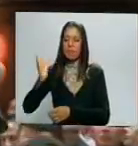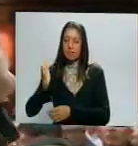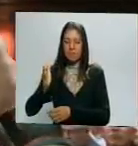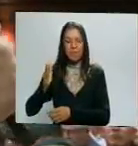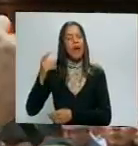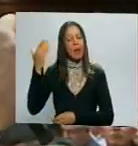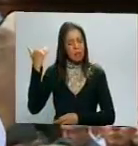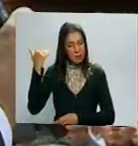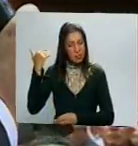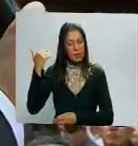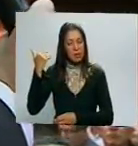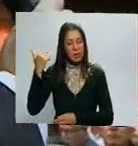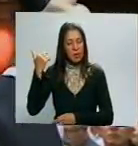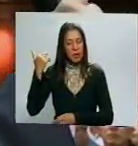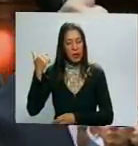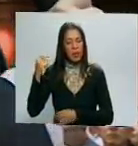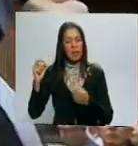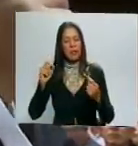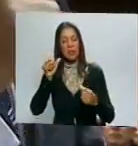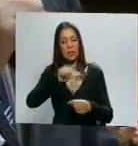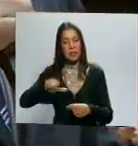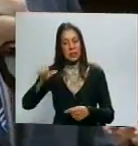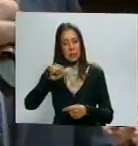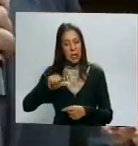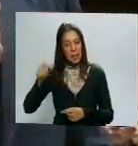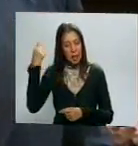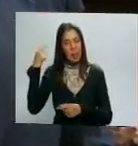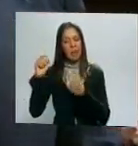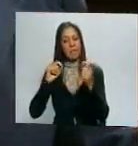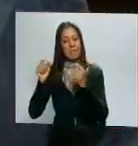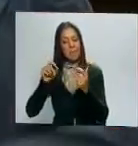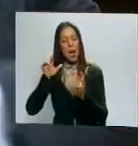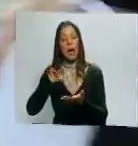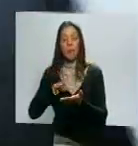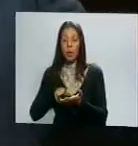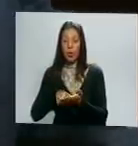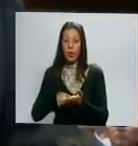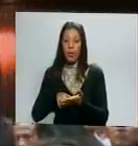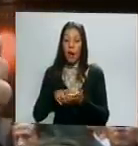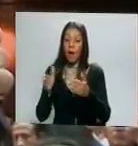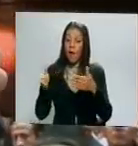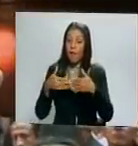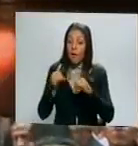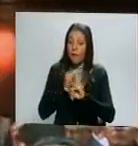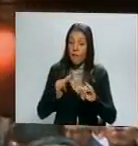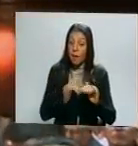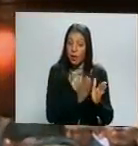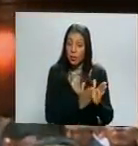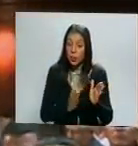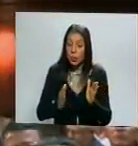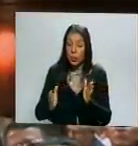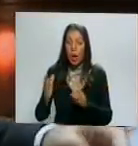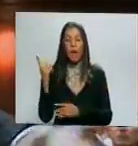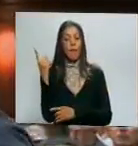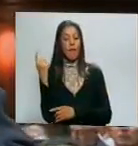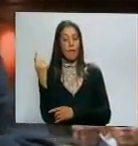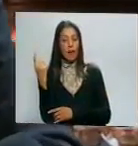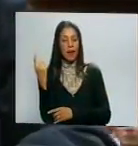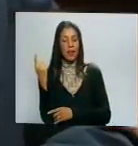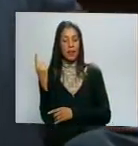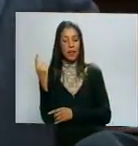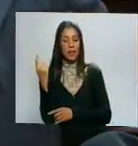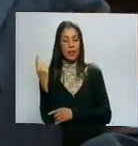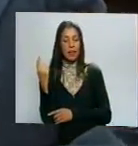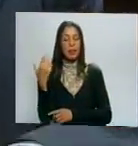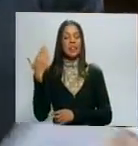aprobamos hace unas semanas atrás. Y para cerrar el ciclo, nos falta todavía